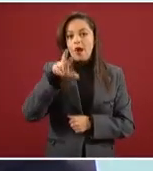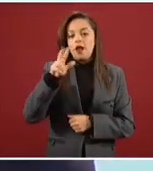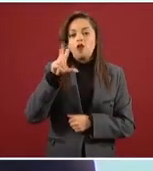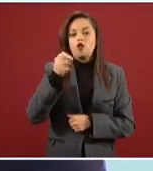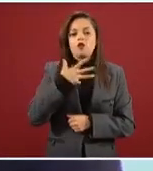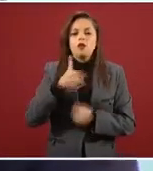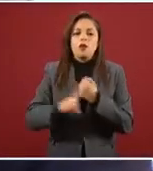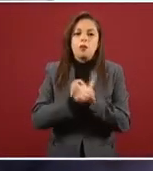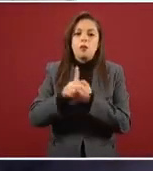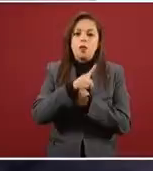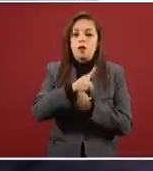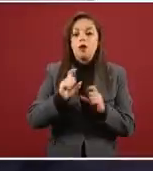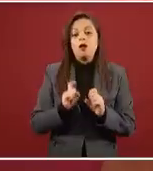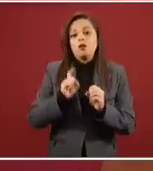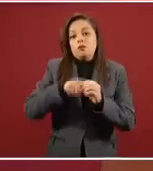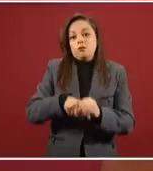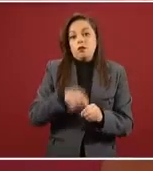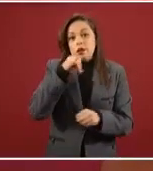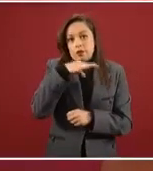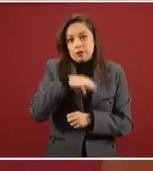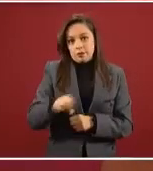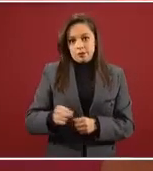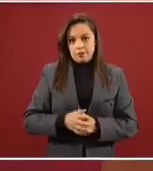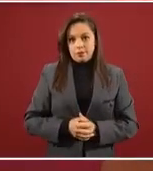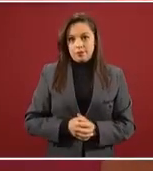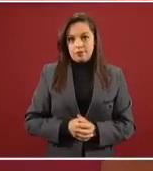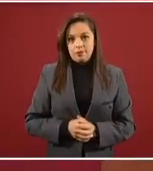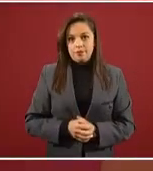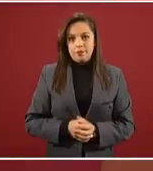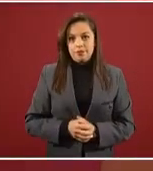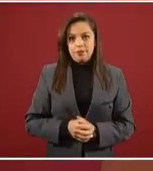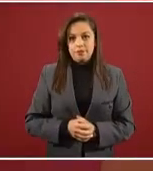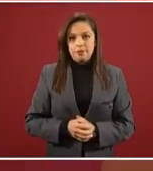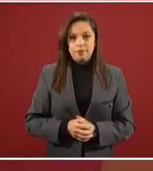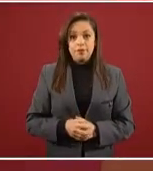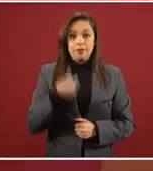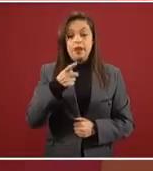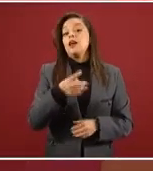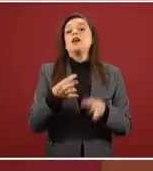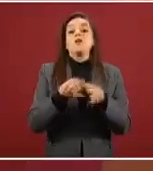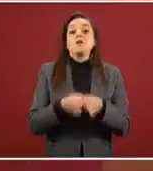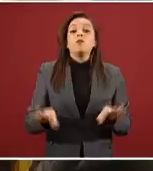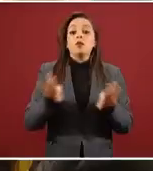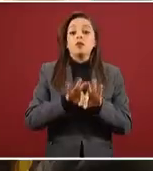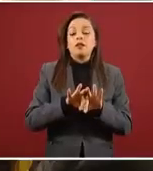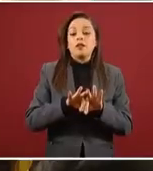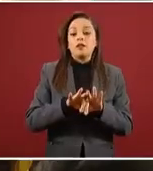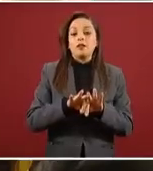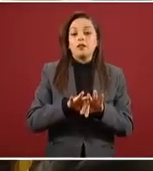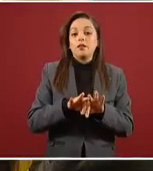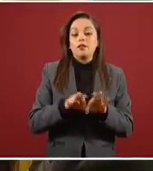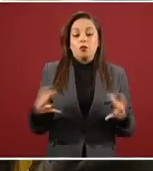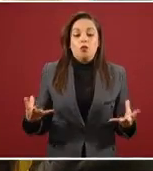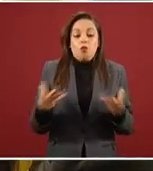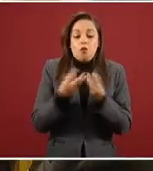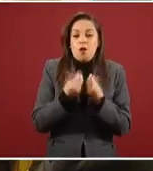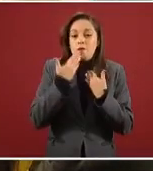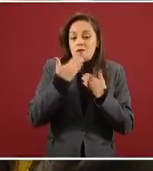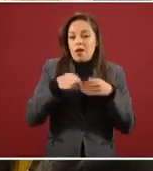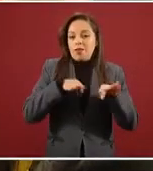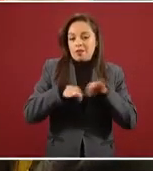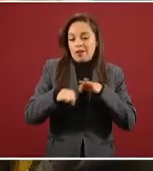social. Ahora, una parte importante y que estamos trabajando de manera coordinada ya desde hace algún